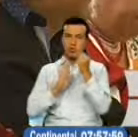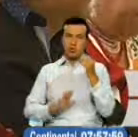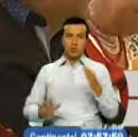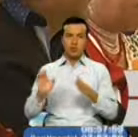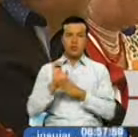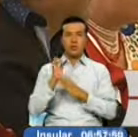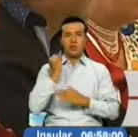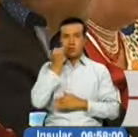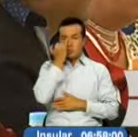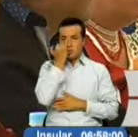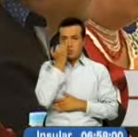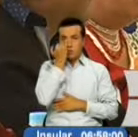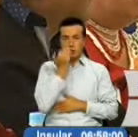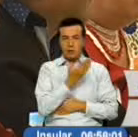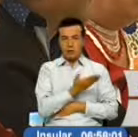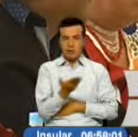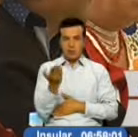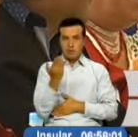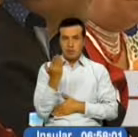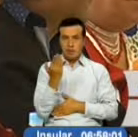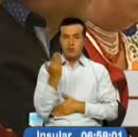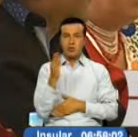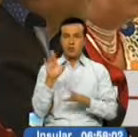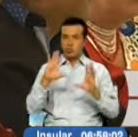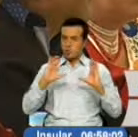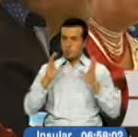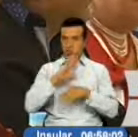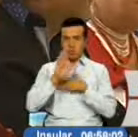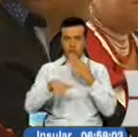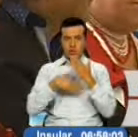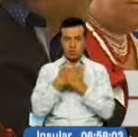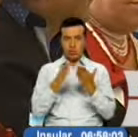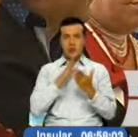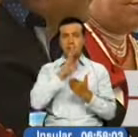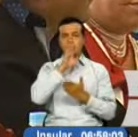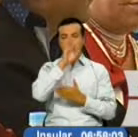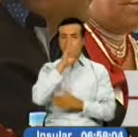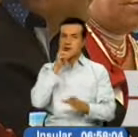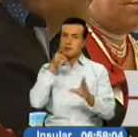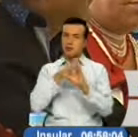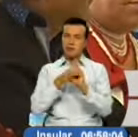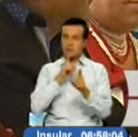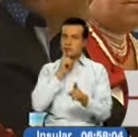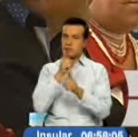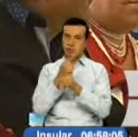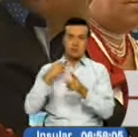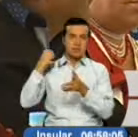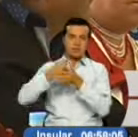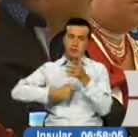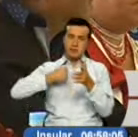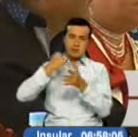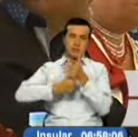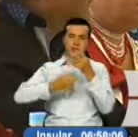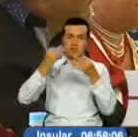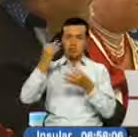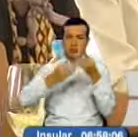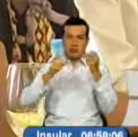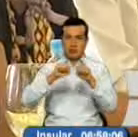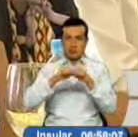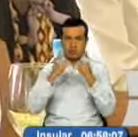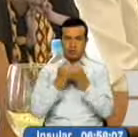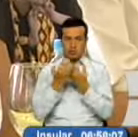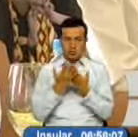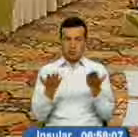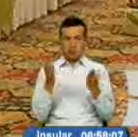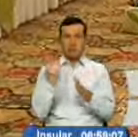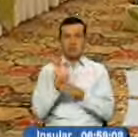pueblo indígena y las nacionalidades siempre hemos estado presentes en la lucha por la justicia social.